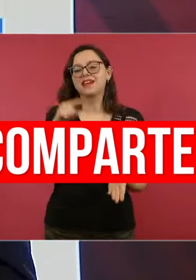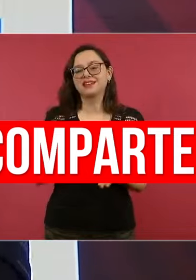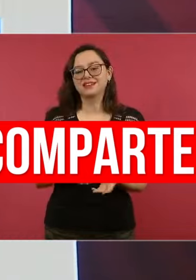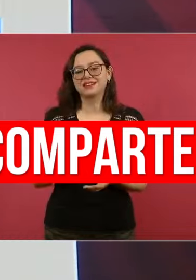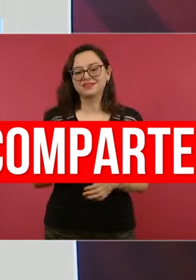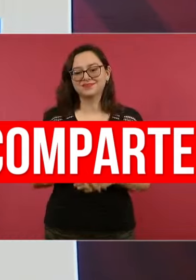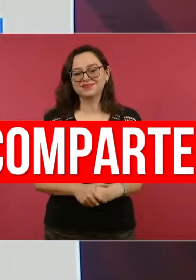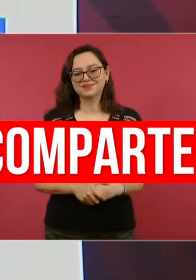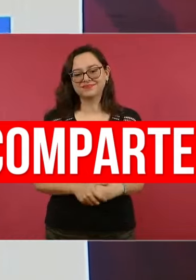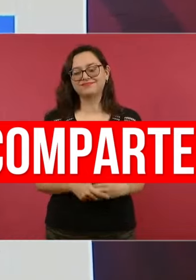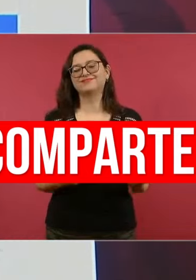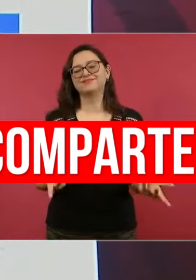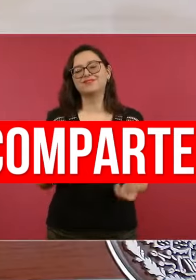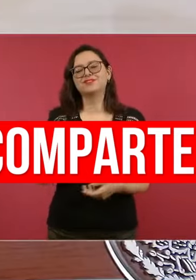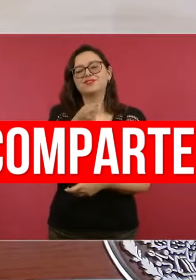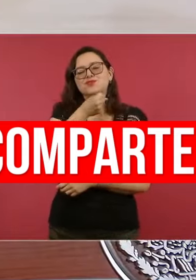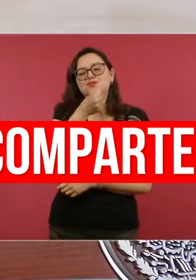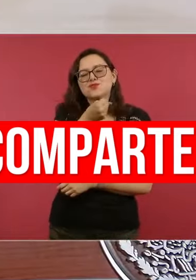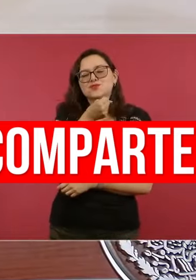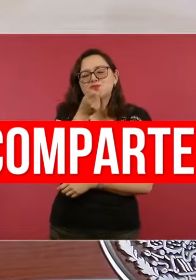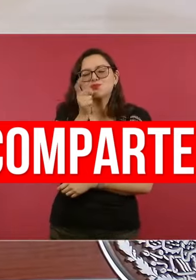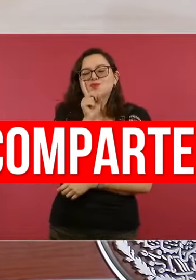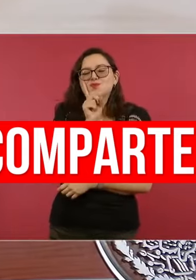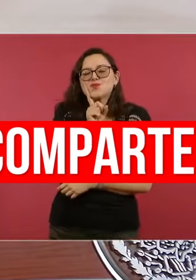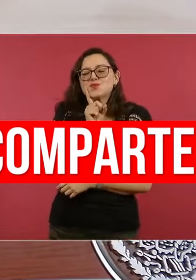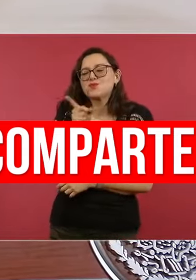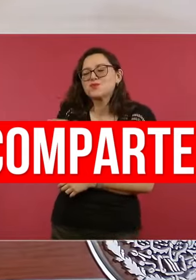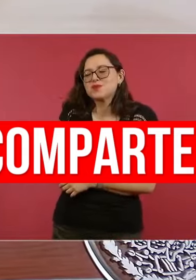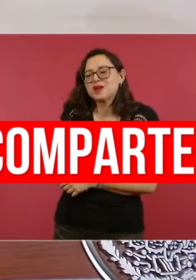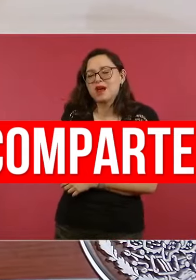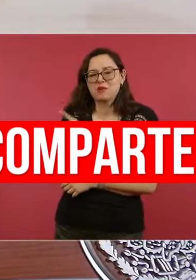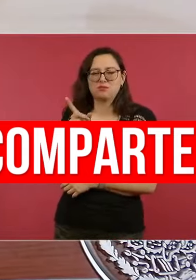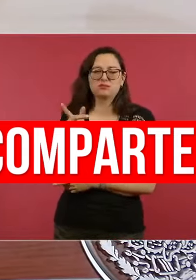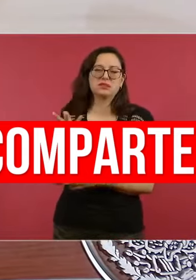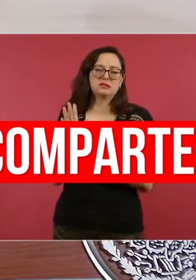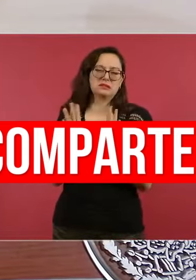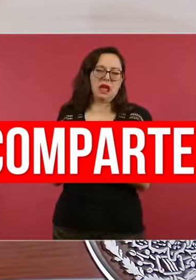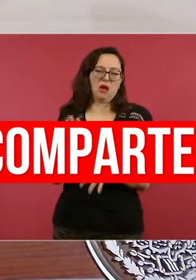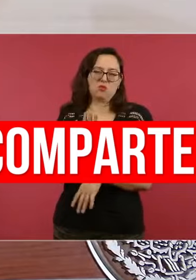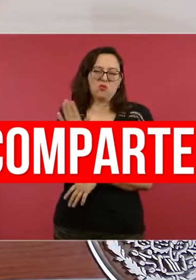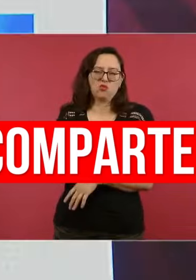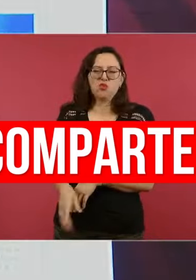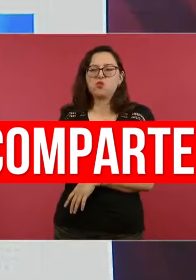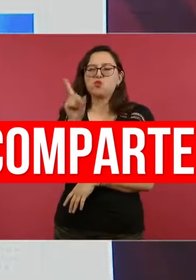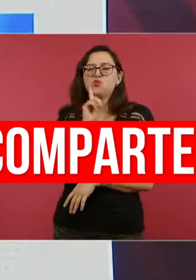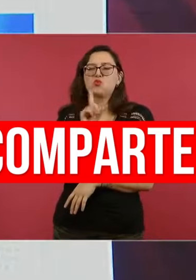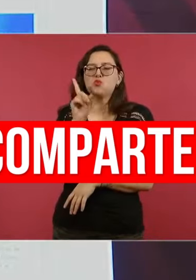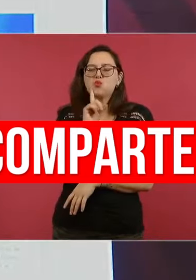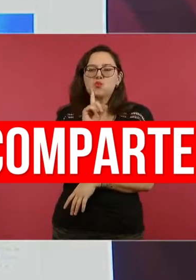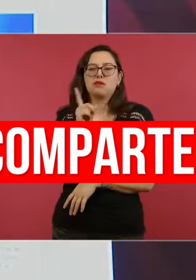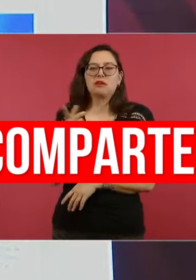La foto donde estoy con la mamá, que la finada, que ya falleció, la mi madre, la mamá